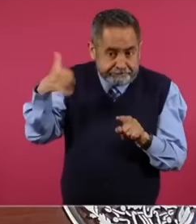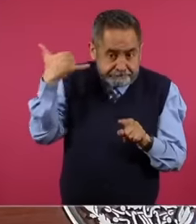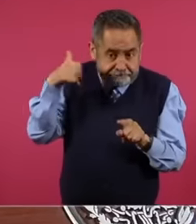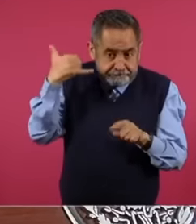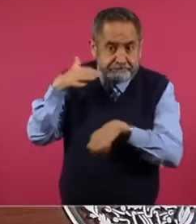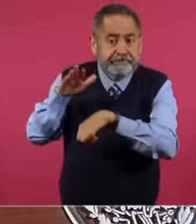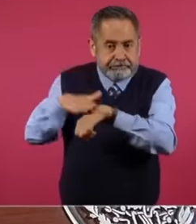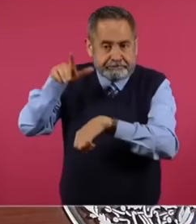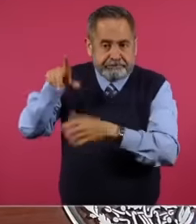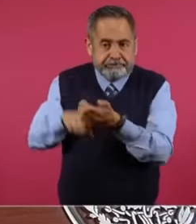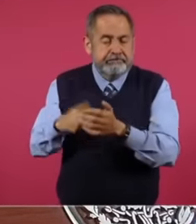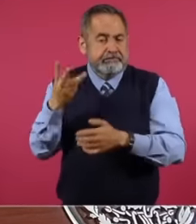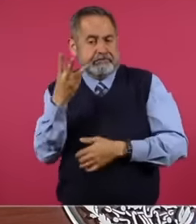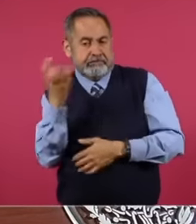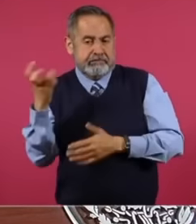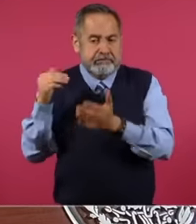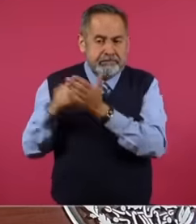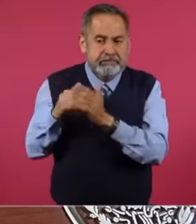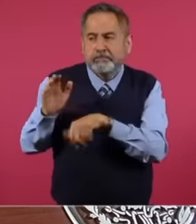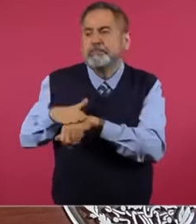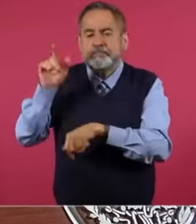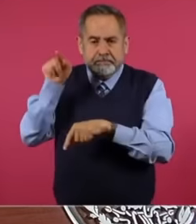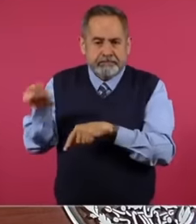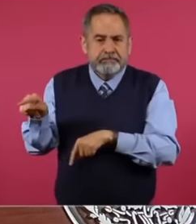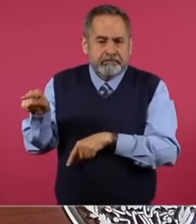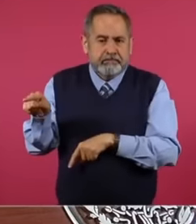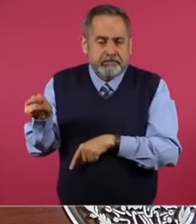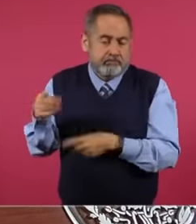tenía 300.000.